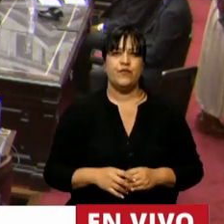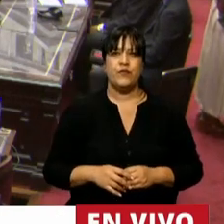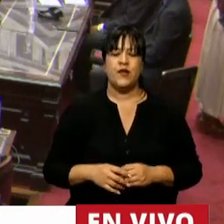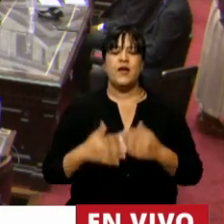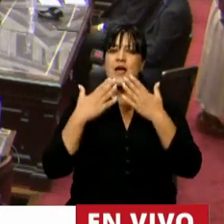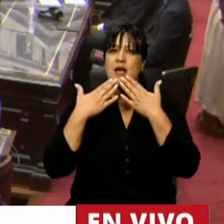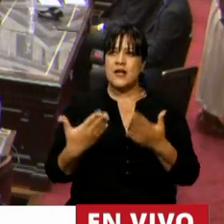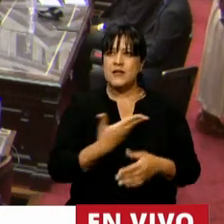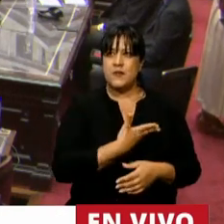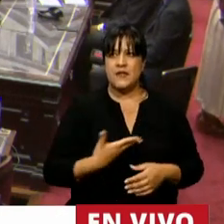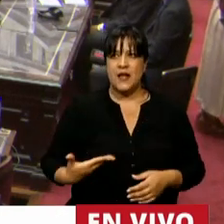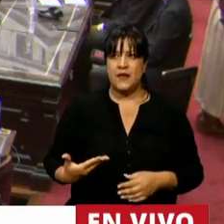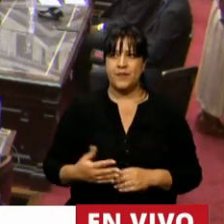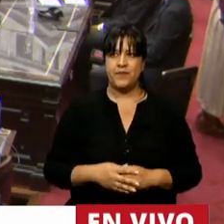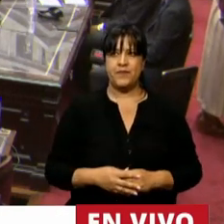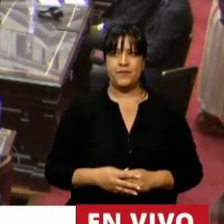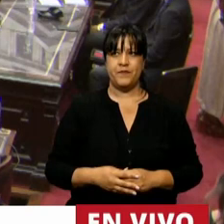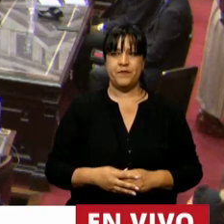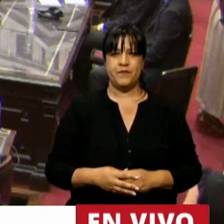Gracias, presidente.